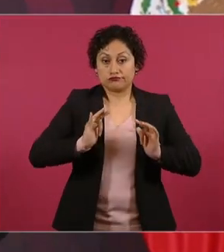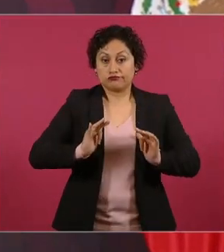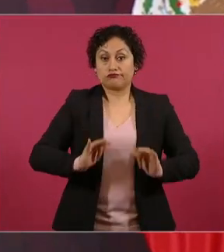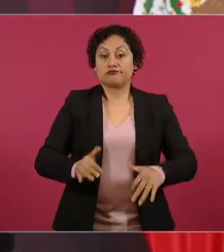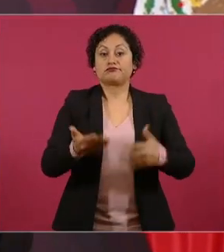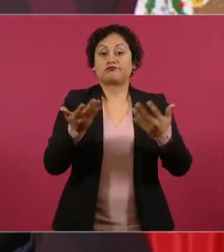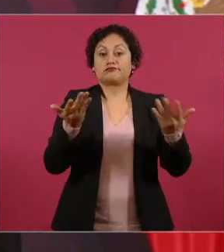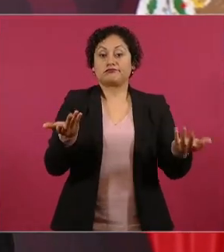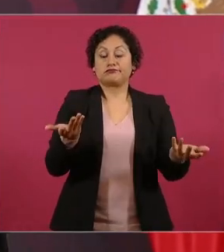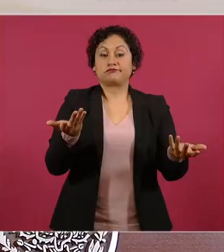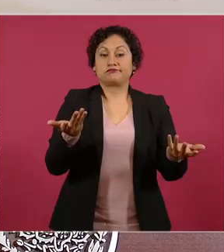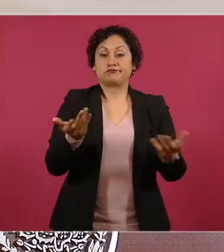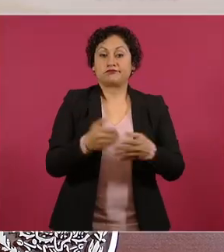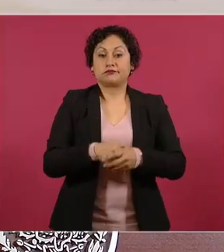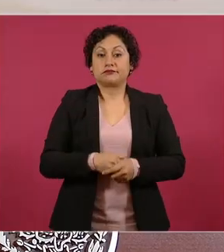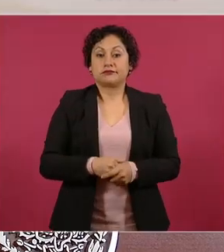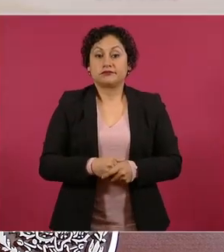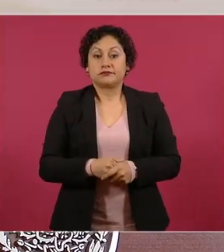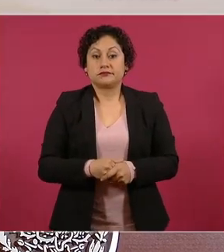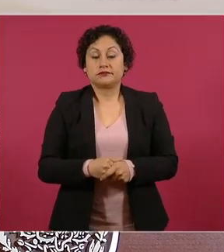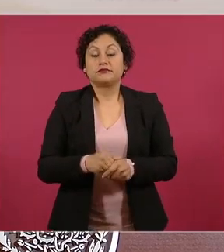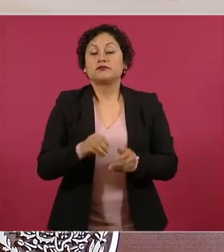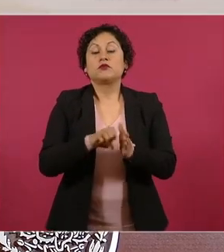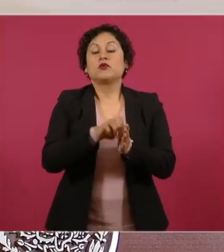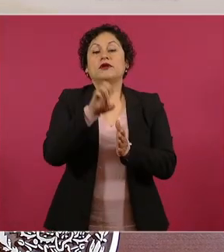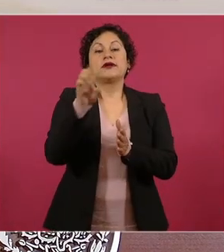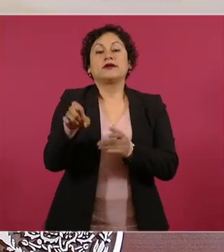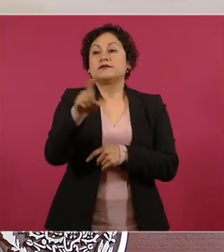que ya hackearon